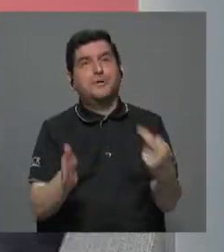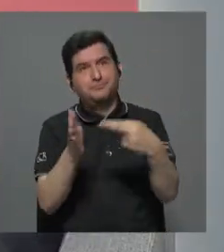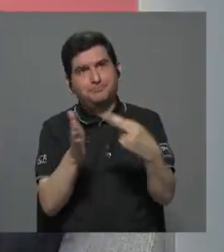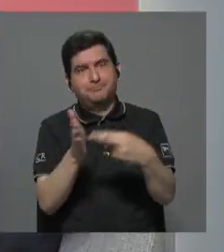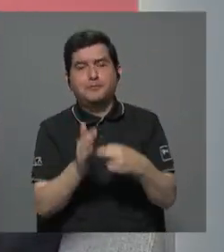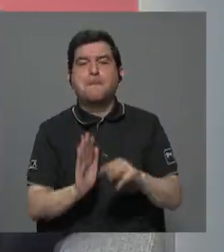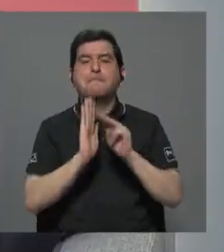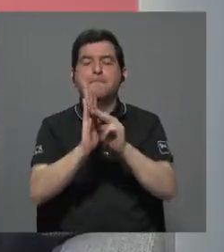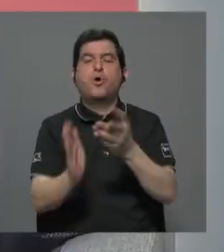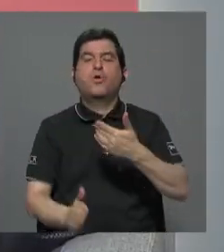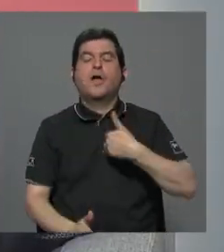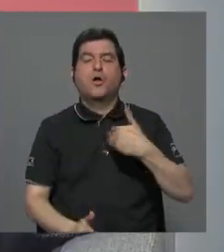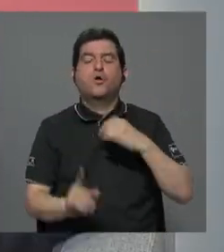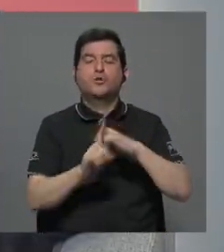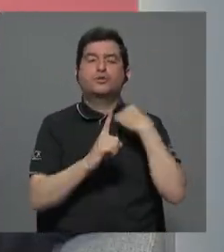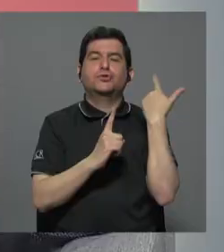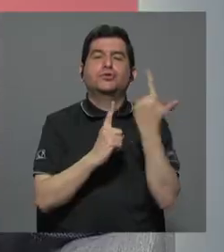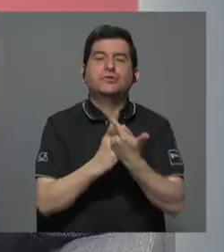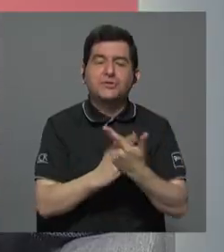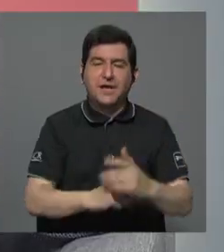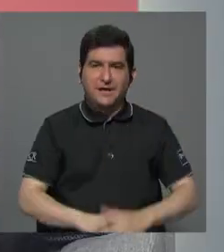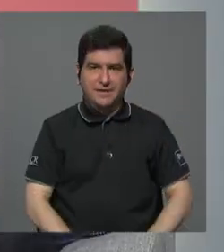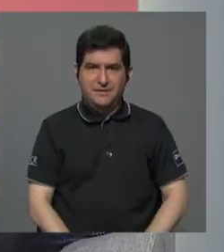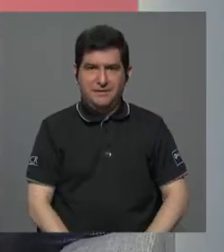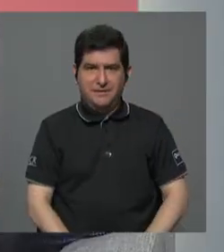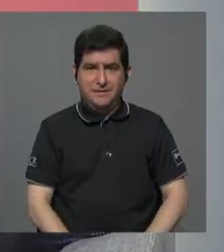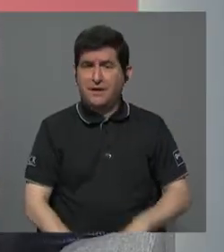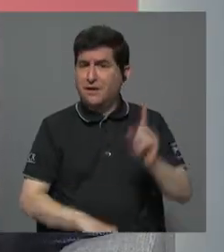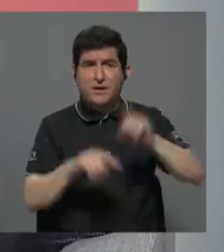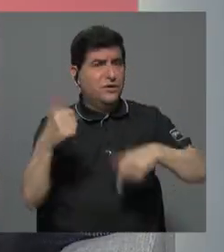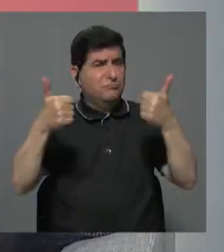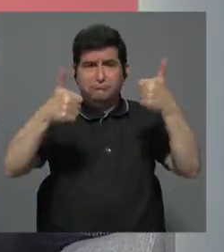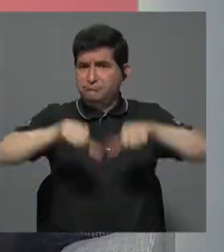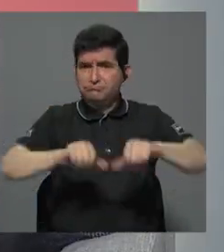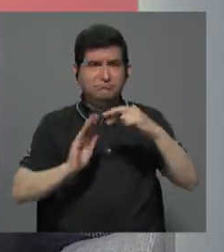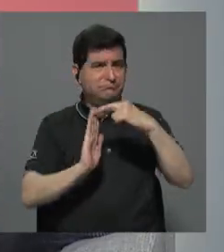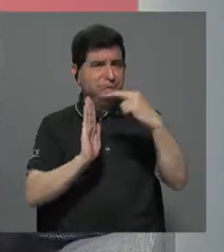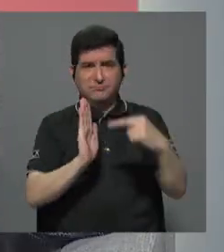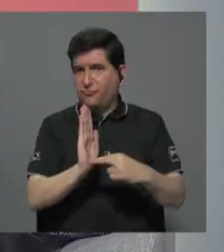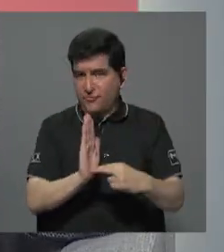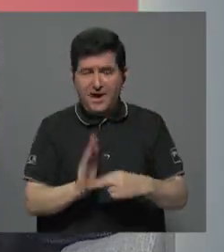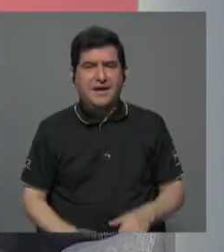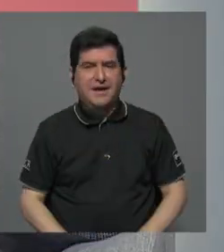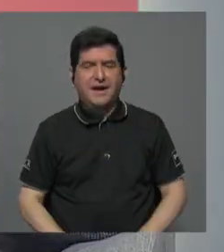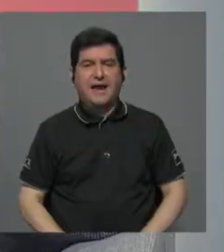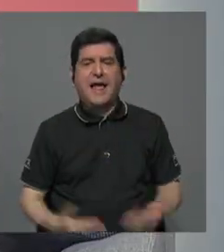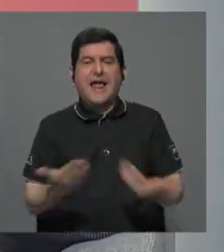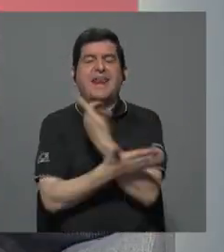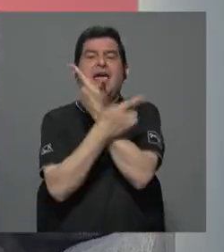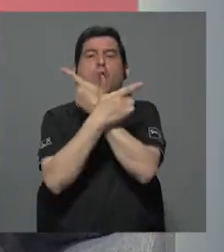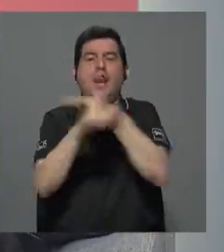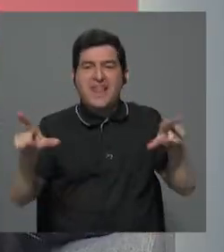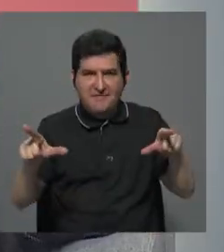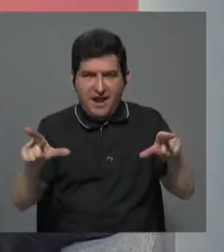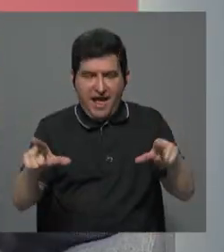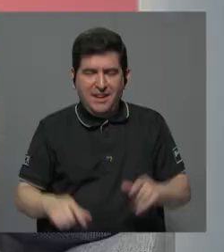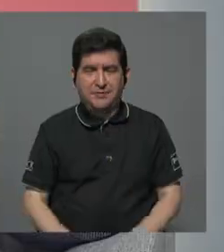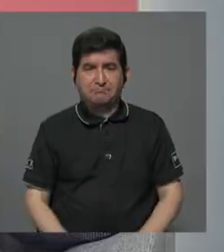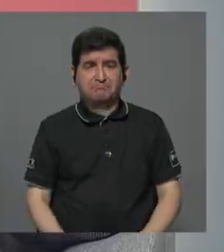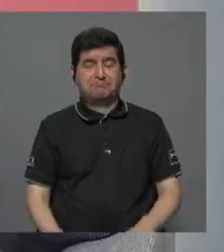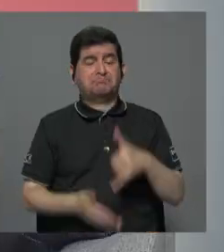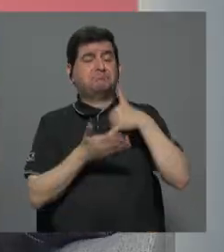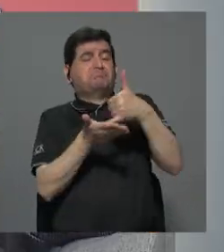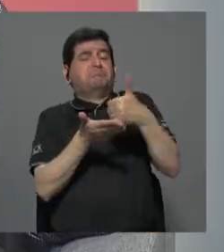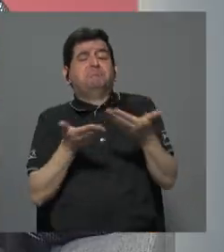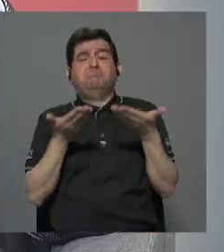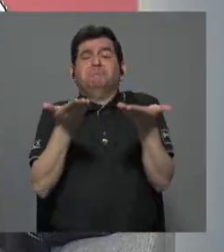modelo que nosotros tenemos sociales es decir no podemos estar de acuerdo con una regla neoliberal que lo que premia es